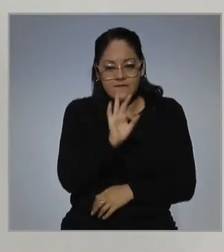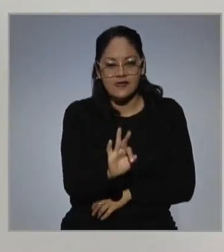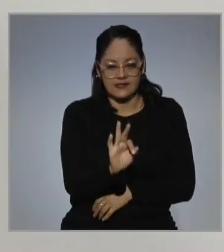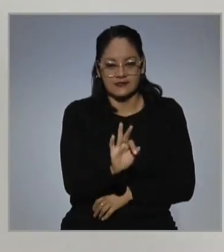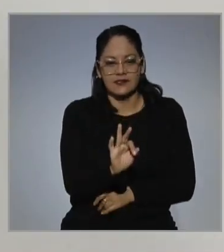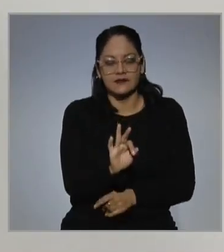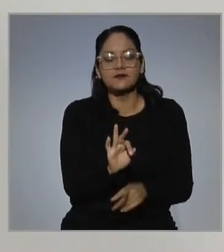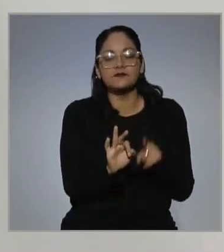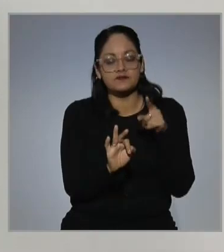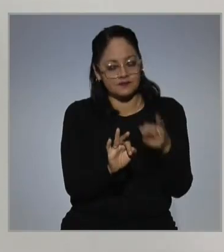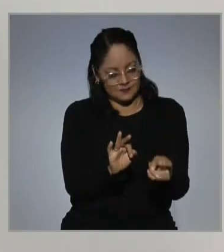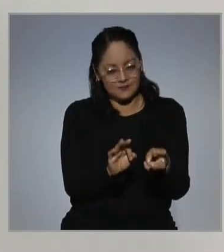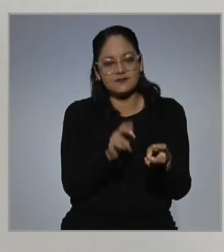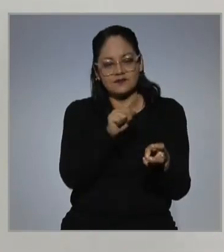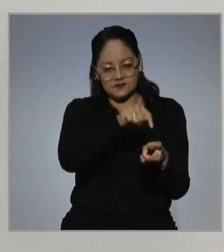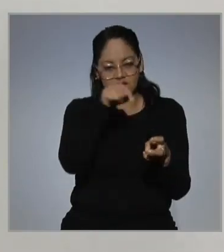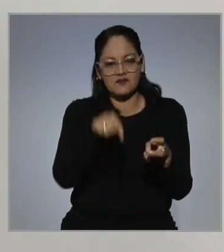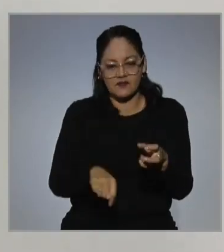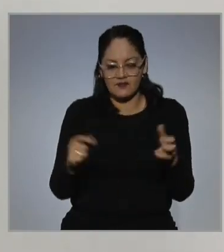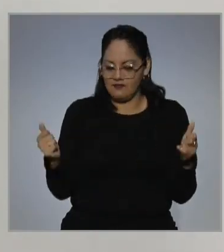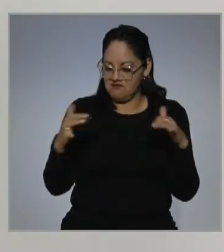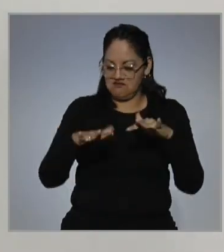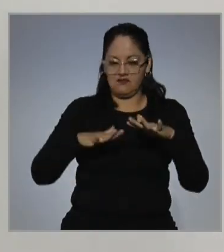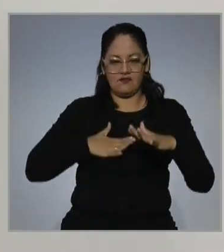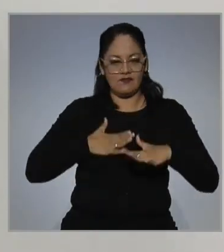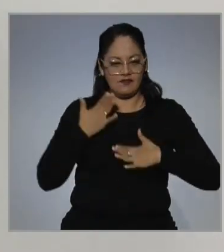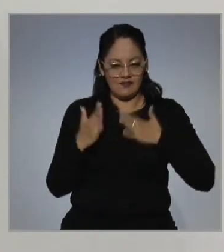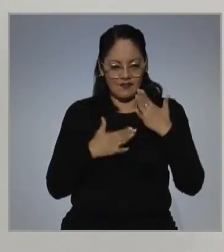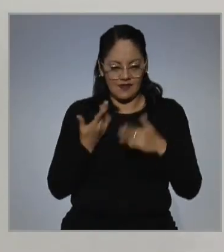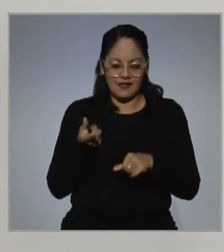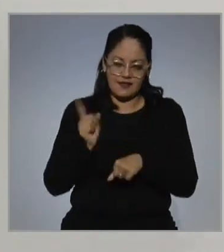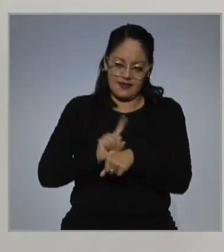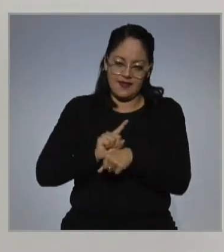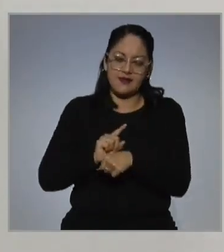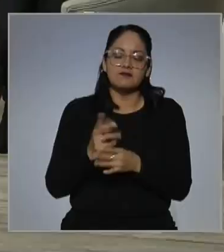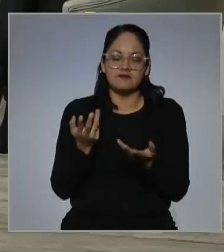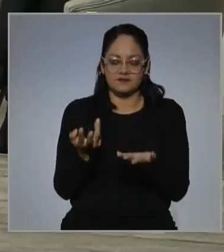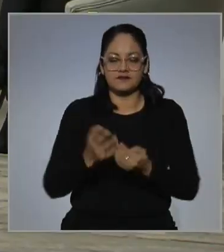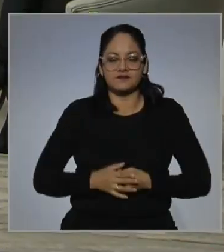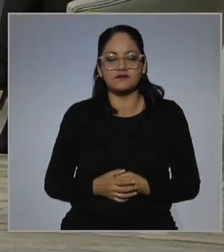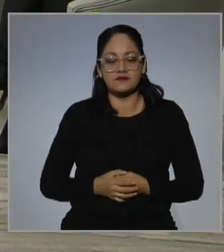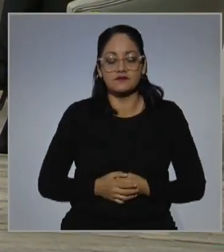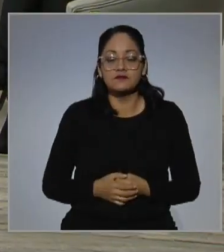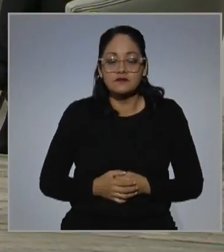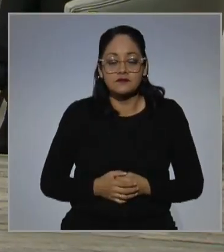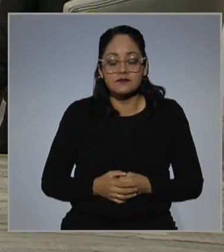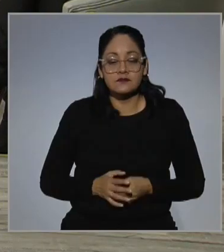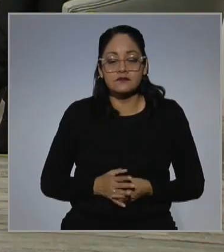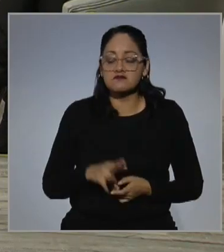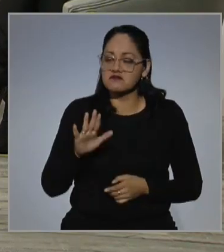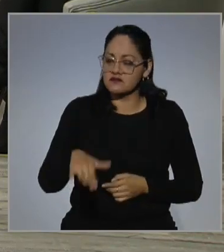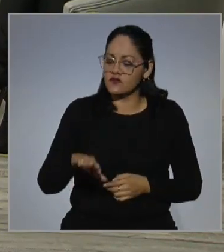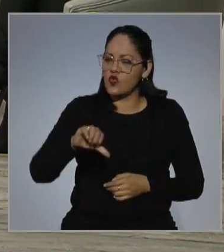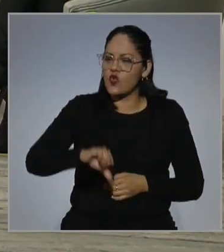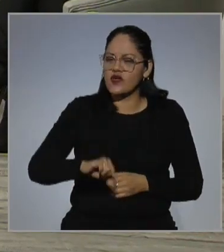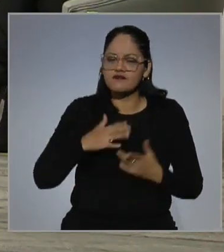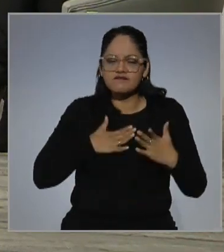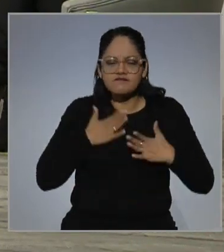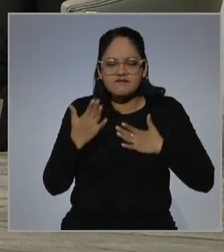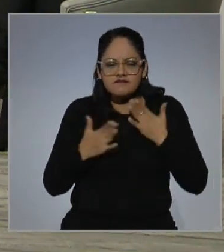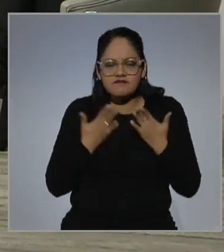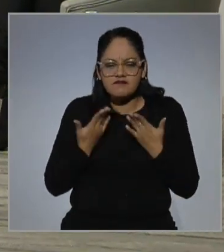eso es por lo que estamos celebrando, estamos festejando que vienen. Esta celebración, Pavel, ¿cómo